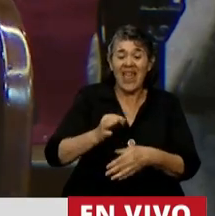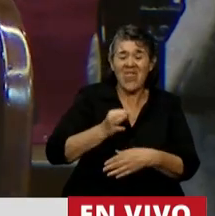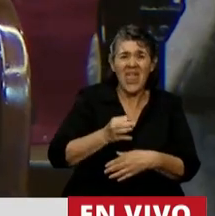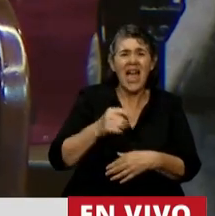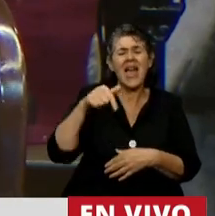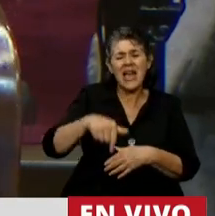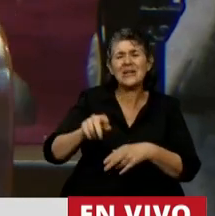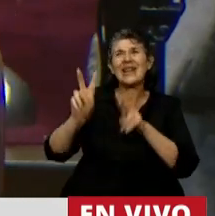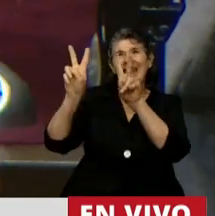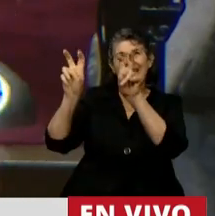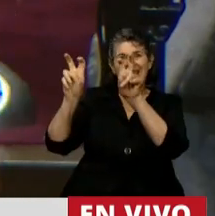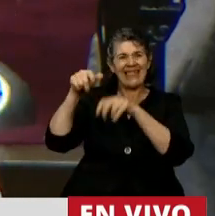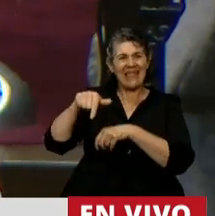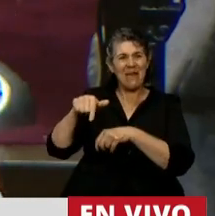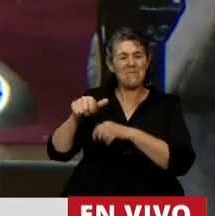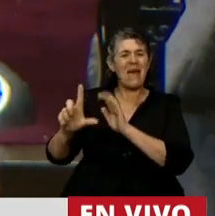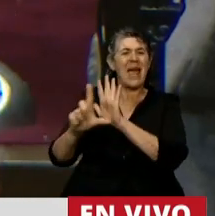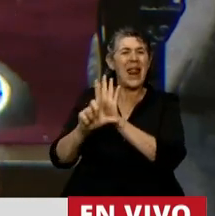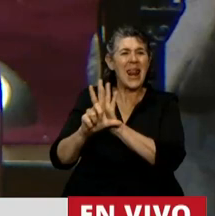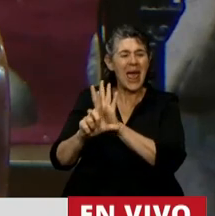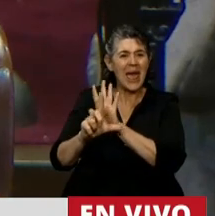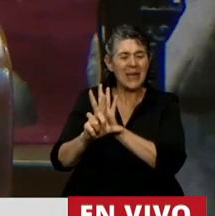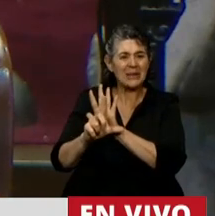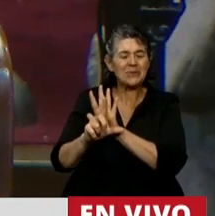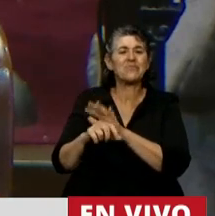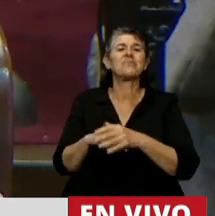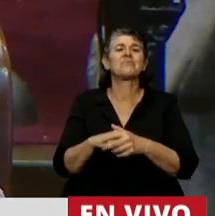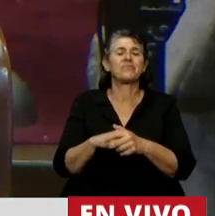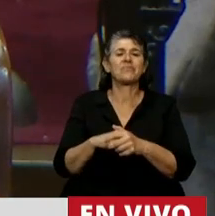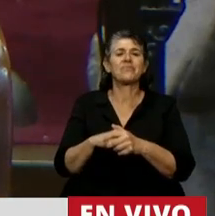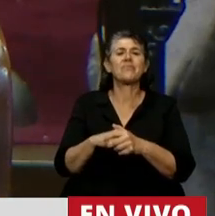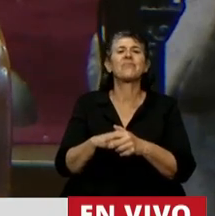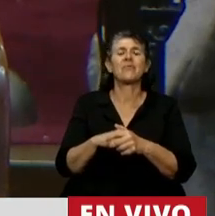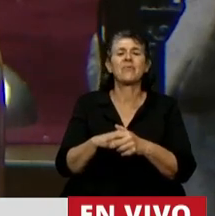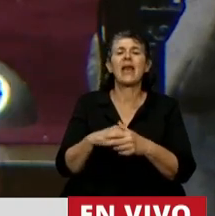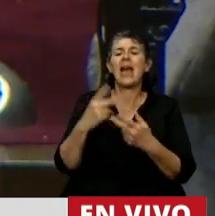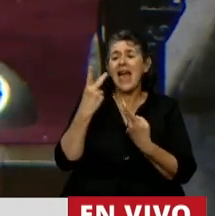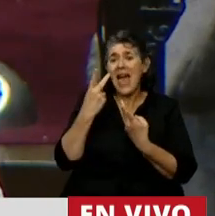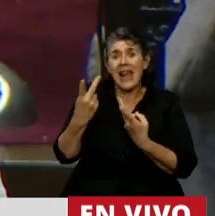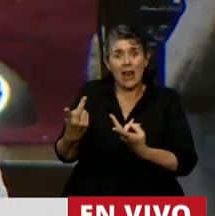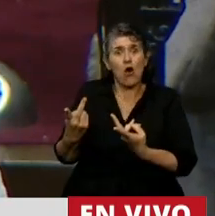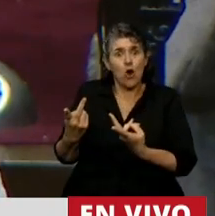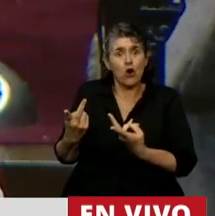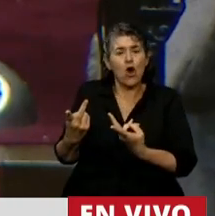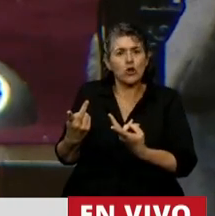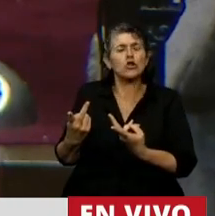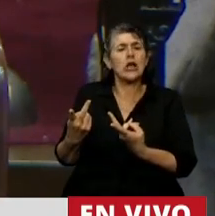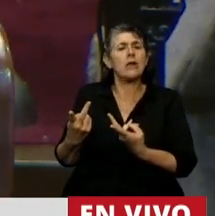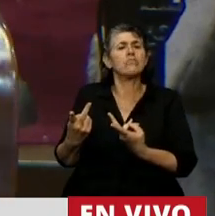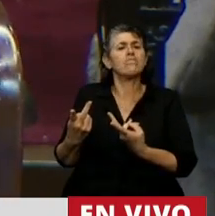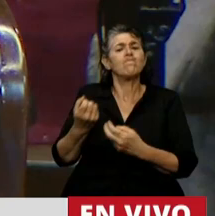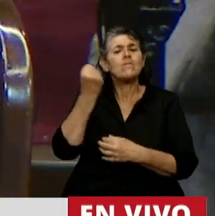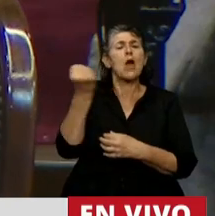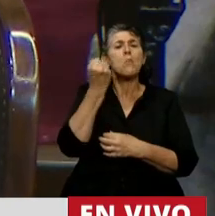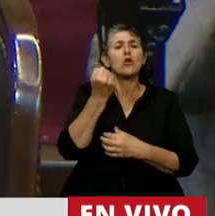ley, configurando un marco legal que reconoce y amplía la importancia de la salud pública